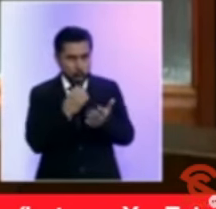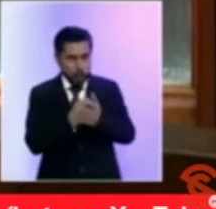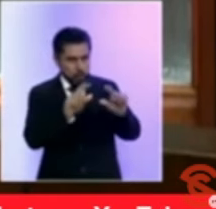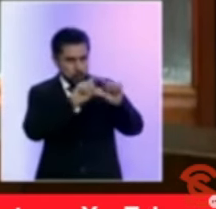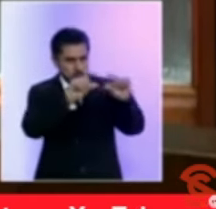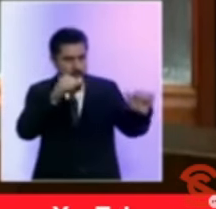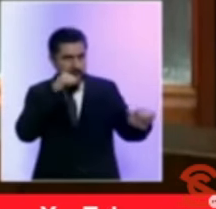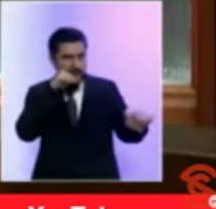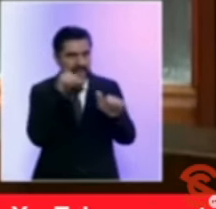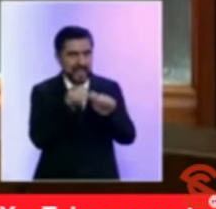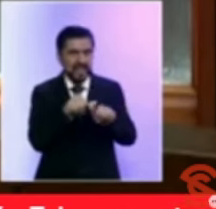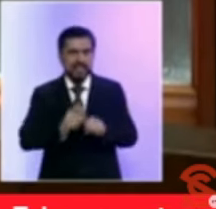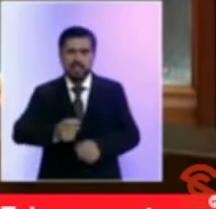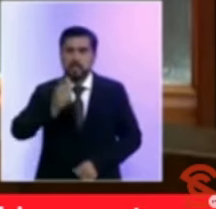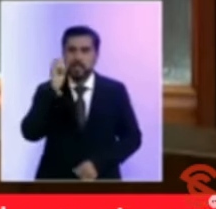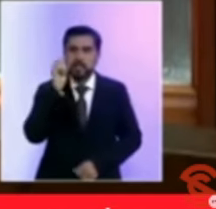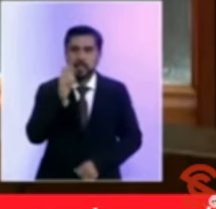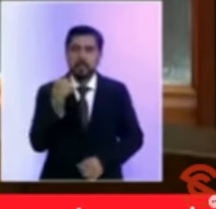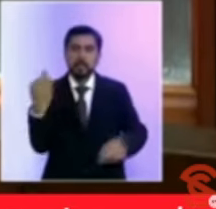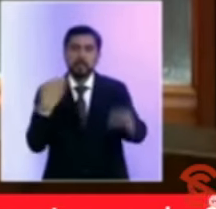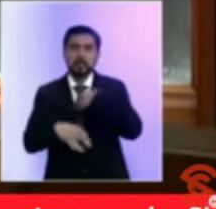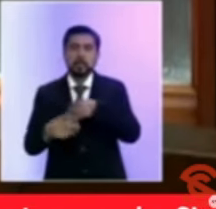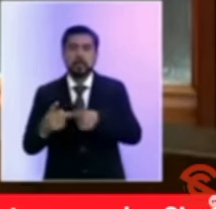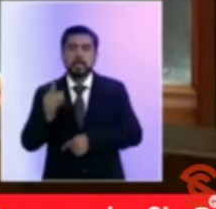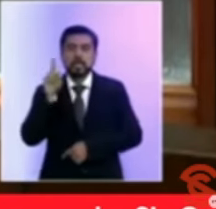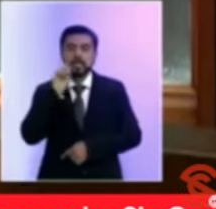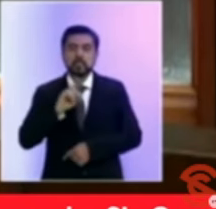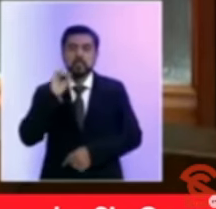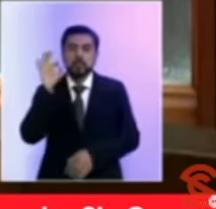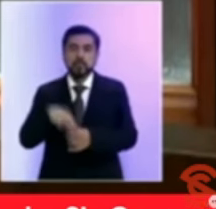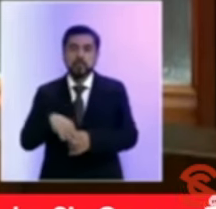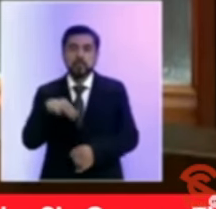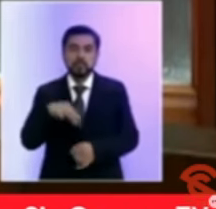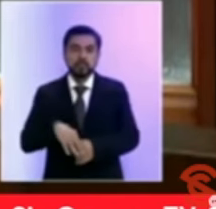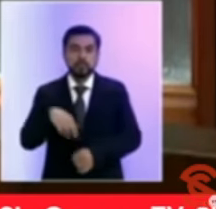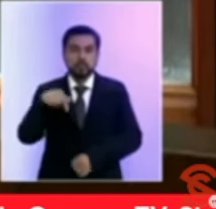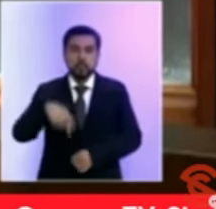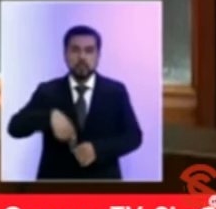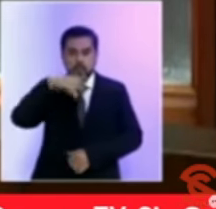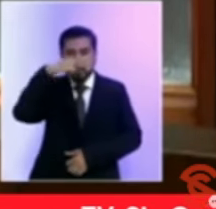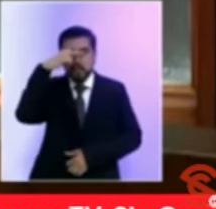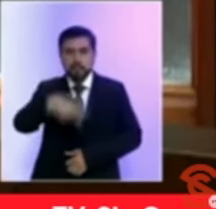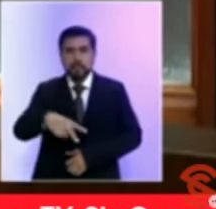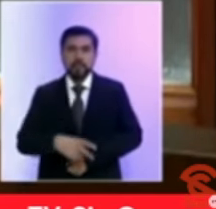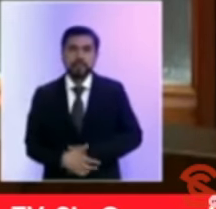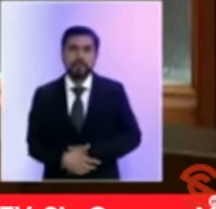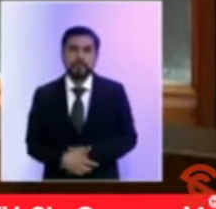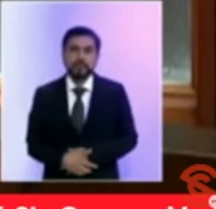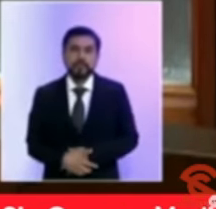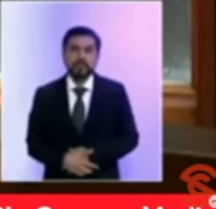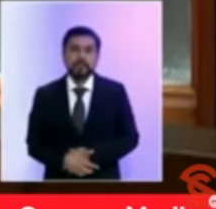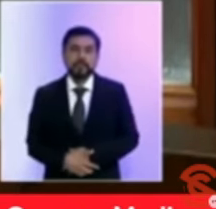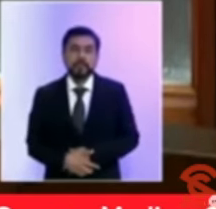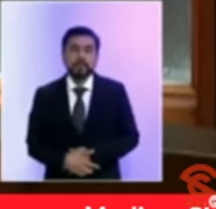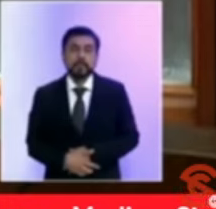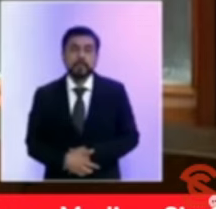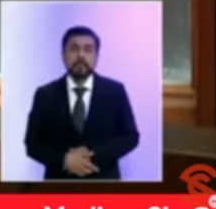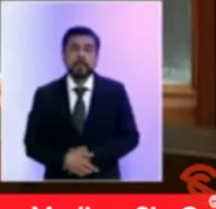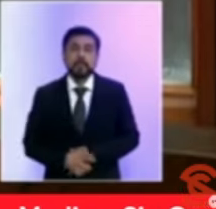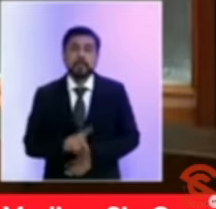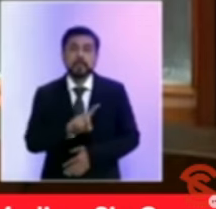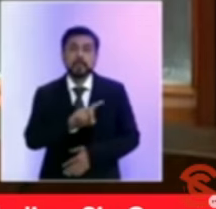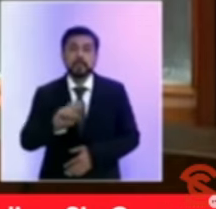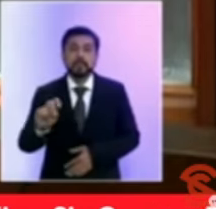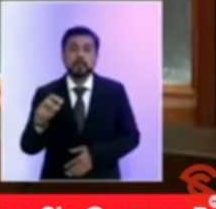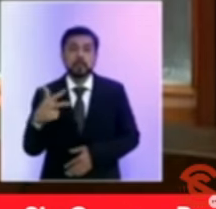mujeres sufragistas y paritarias de México pasaron 108